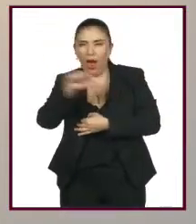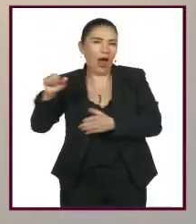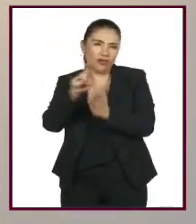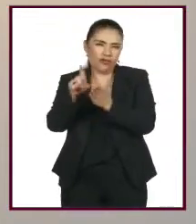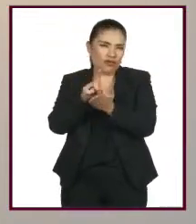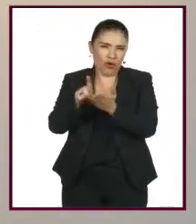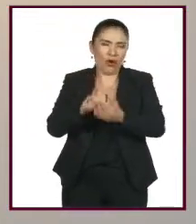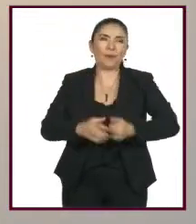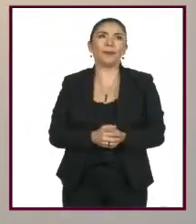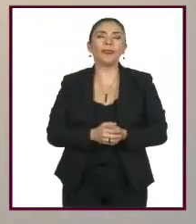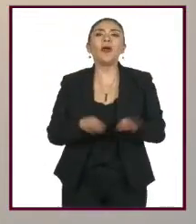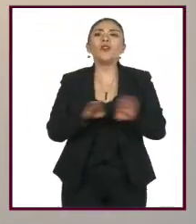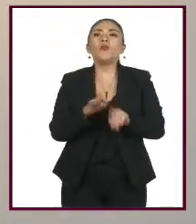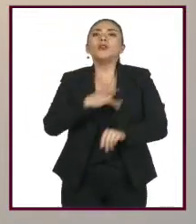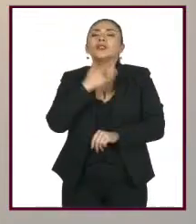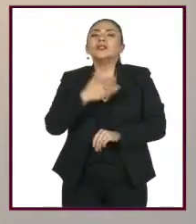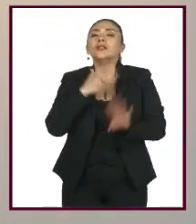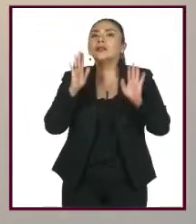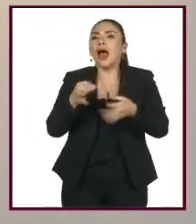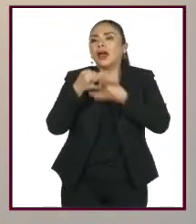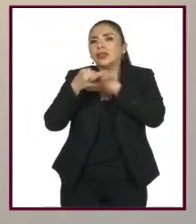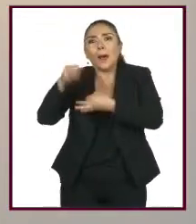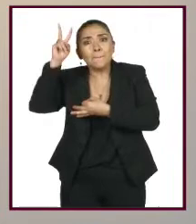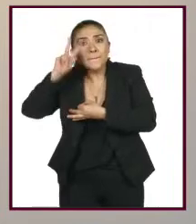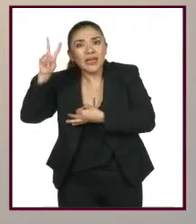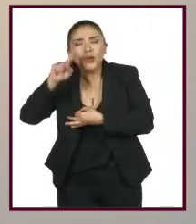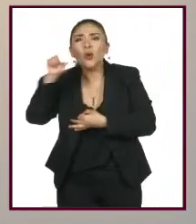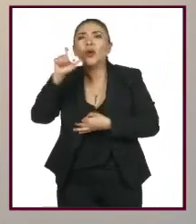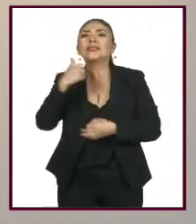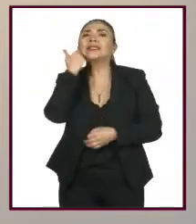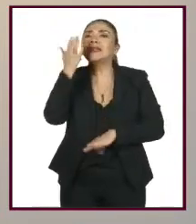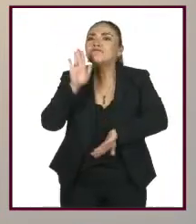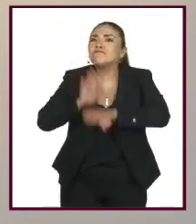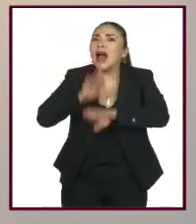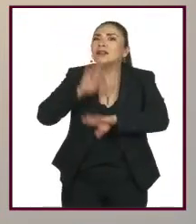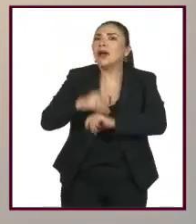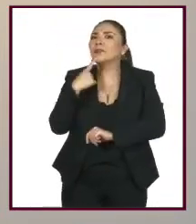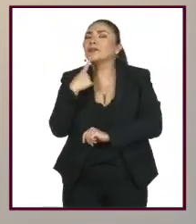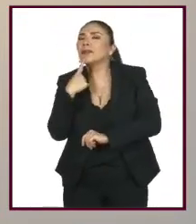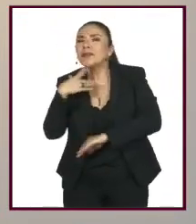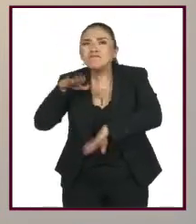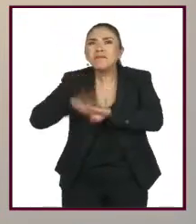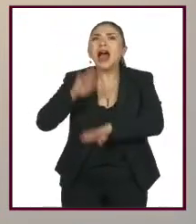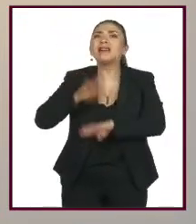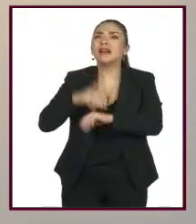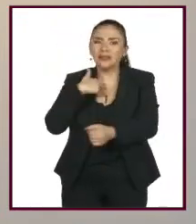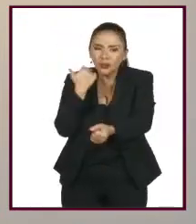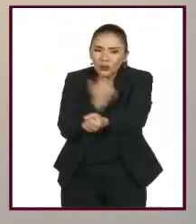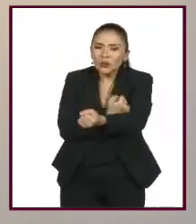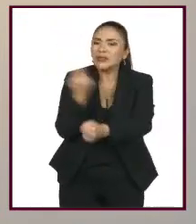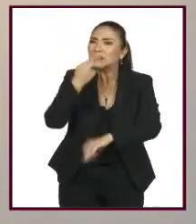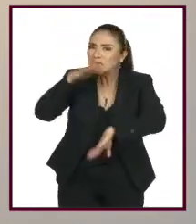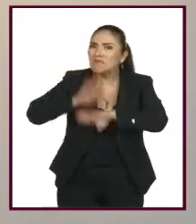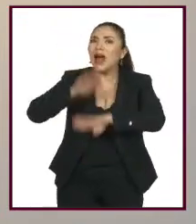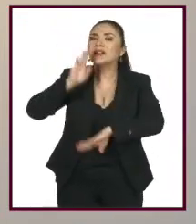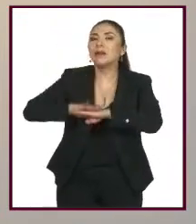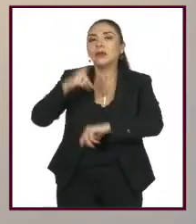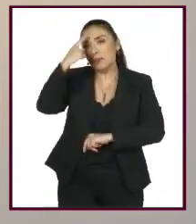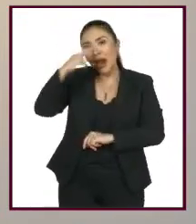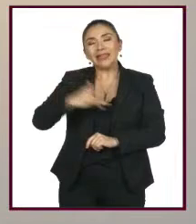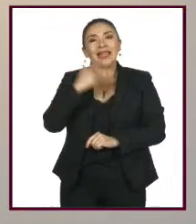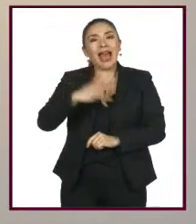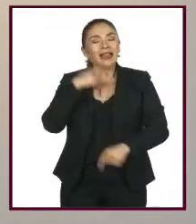criterios para generar una dependencia? Cuando ya se necesita esta sustancia, consumirla en mayores cantidades para sentir